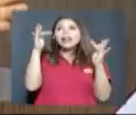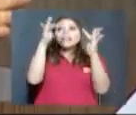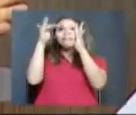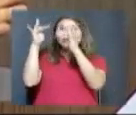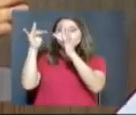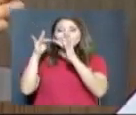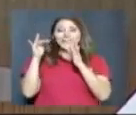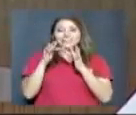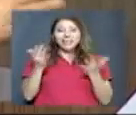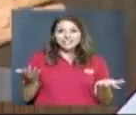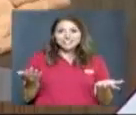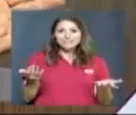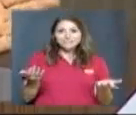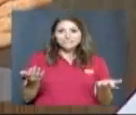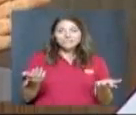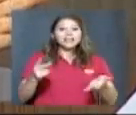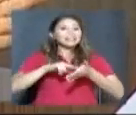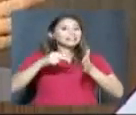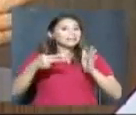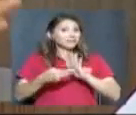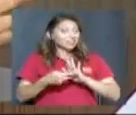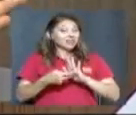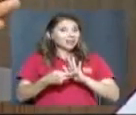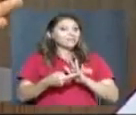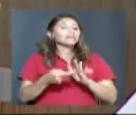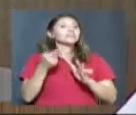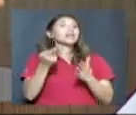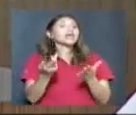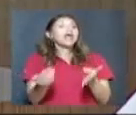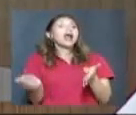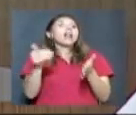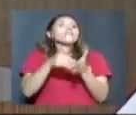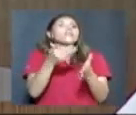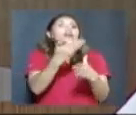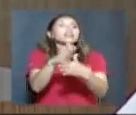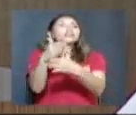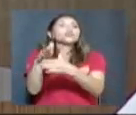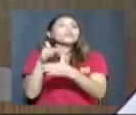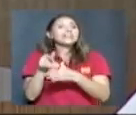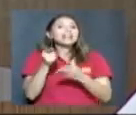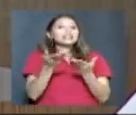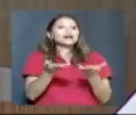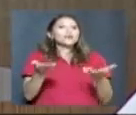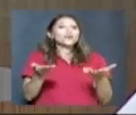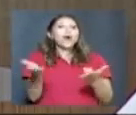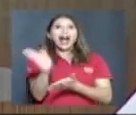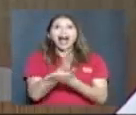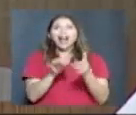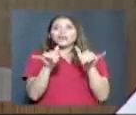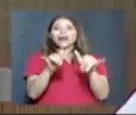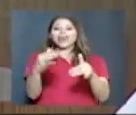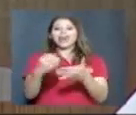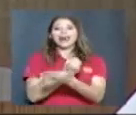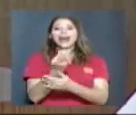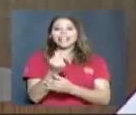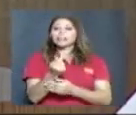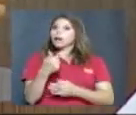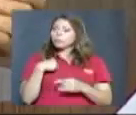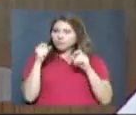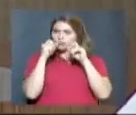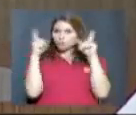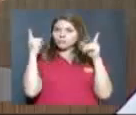quedar algo que dará de ganancia, ¿verdad? ¿De quién es eso y para qué es? A mí me sorprendió el caso de la legislación australiana,